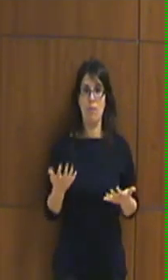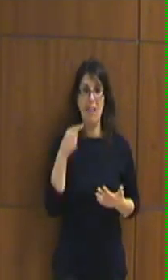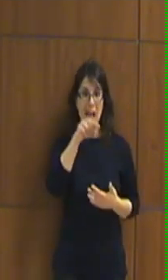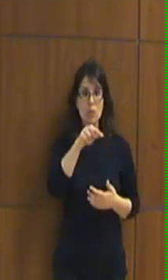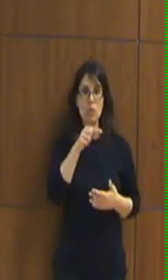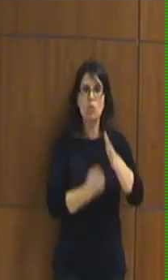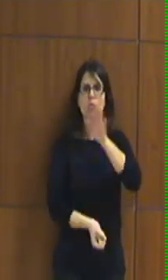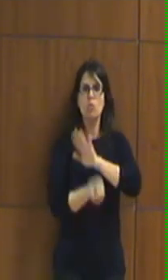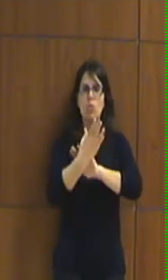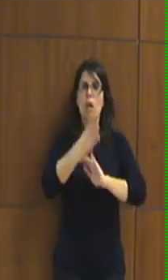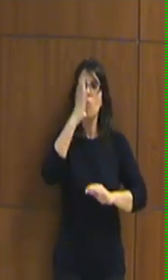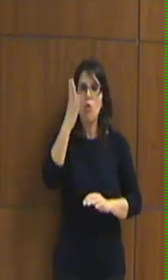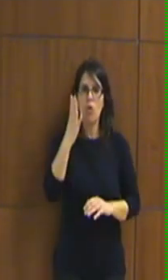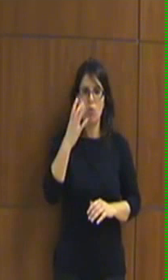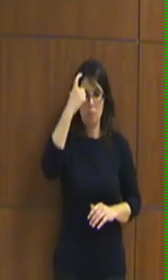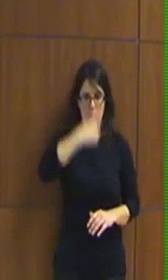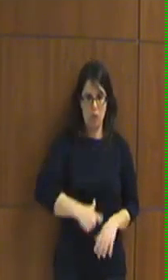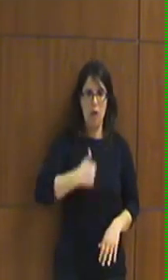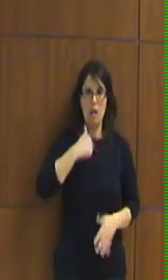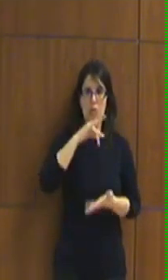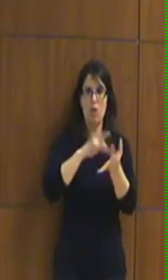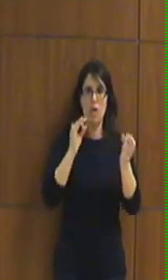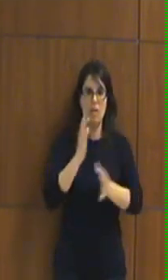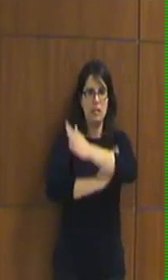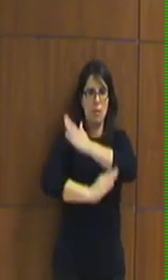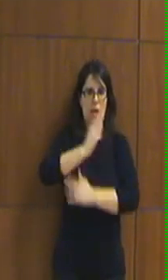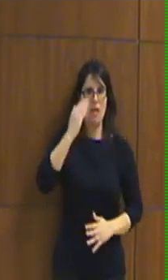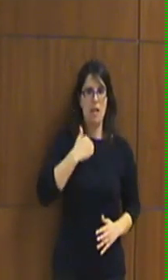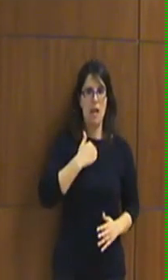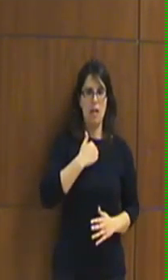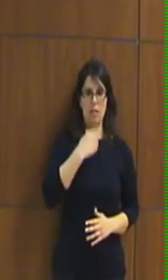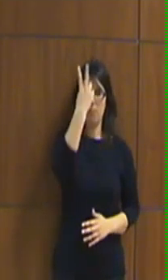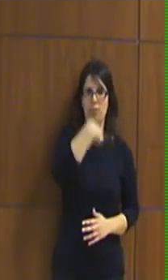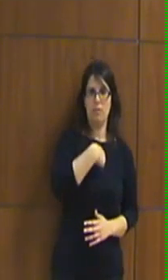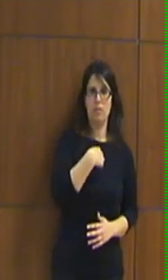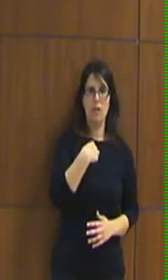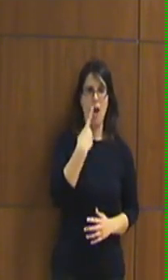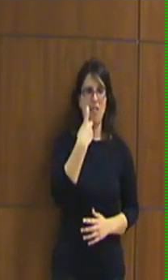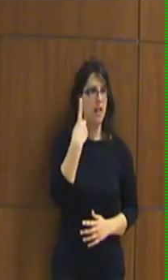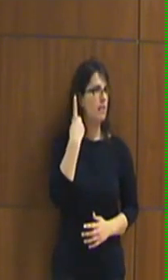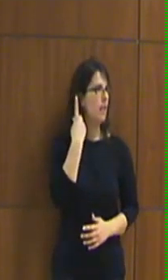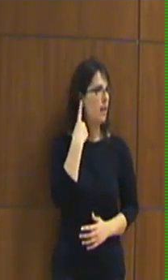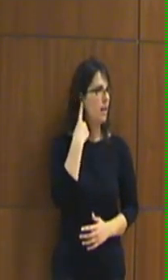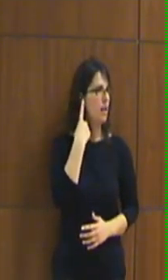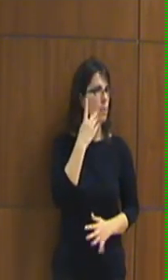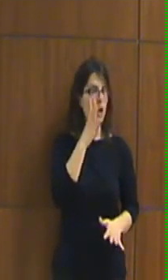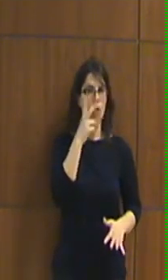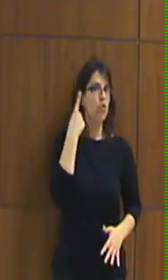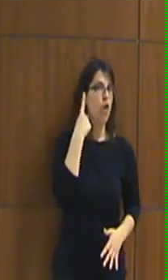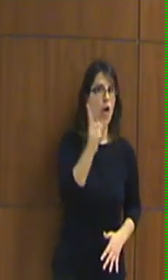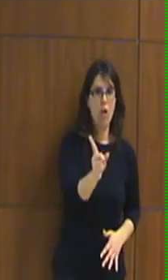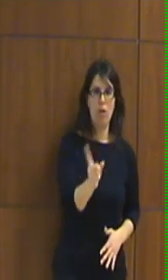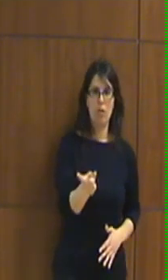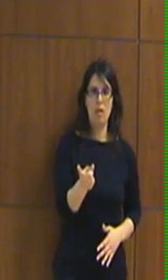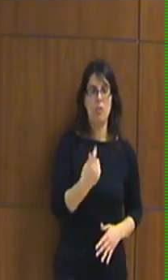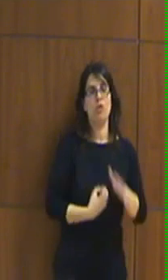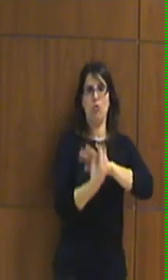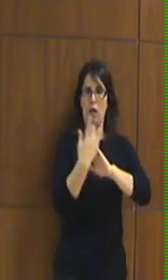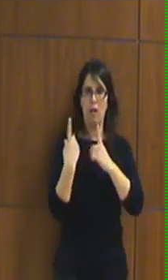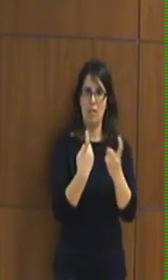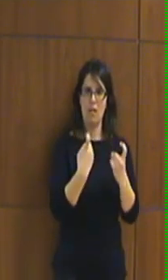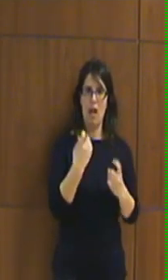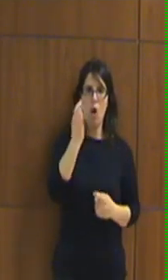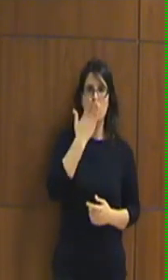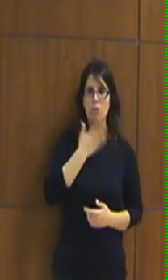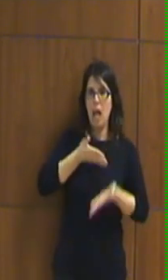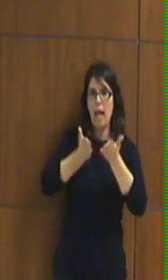una necesidad, de una persona que tiene esa capacidad, resulta que de pronto dices, oye, cuidado, y que tus hijos, si están jugando al fútbol y están distraídos, si